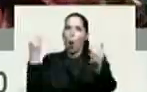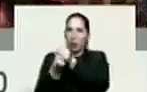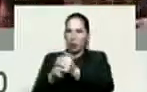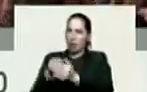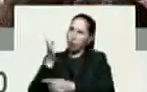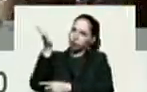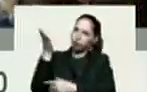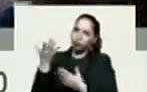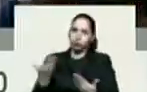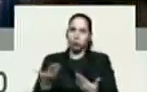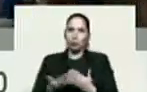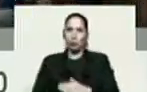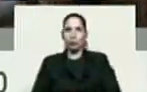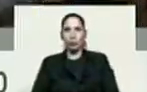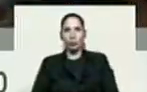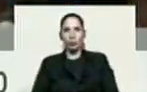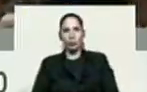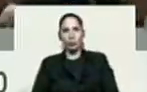muy bien.